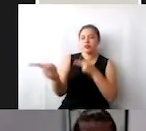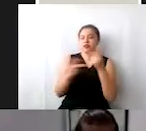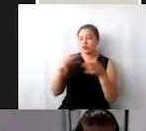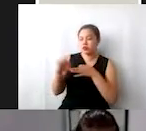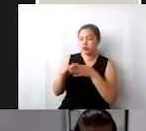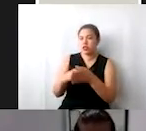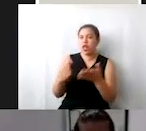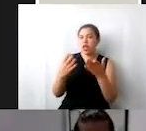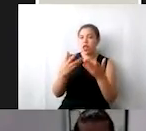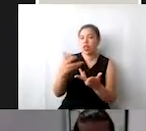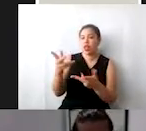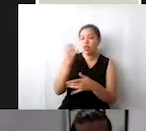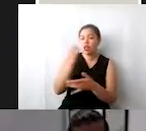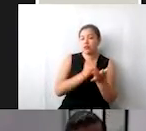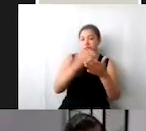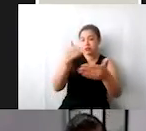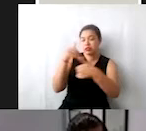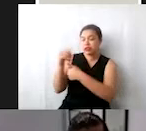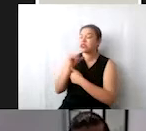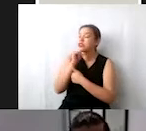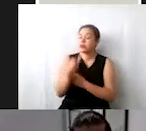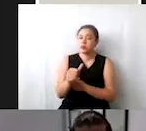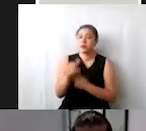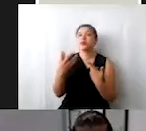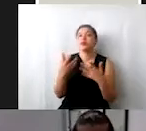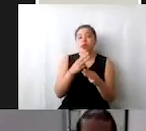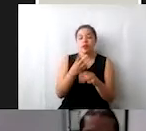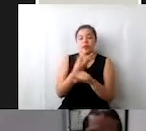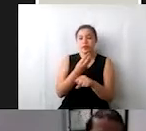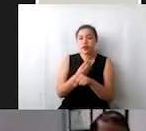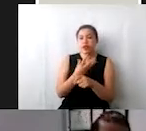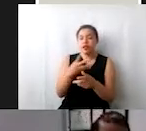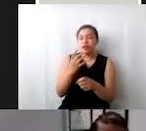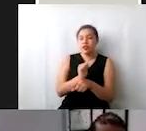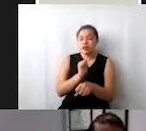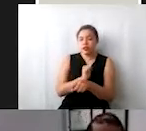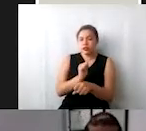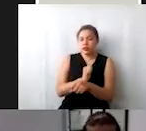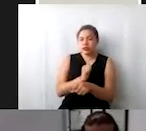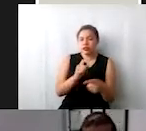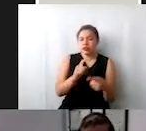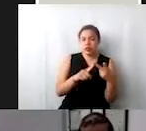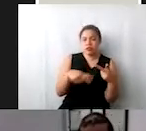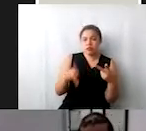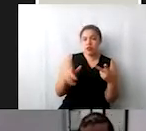no hay retención. Entonces, bueno, aquí en mantenimiento de autos no hay retención, pero ¿por qué en mantenimiento de equipo de cómputo